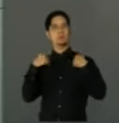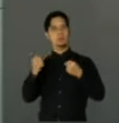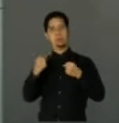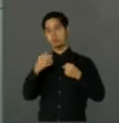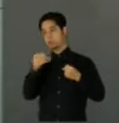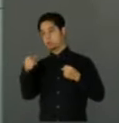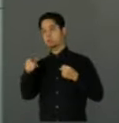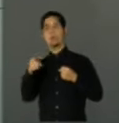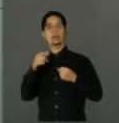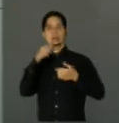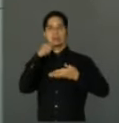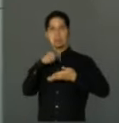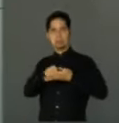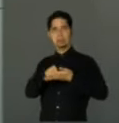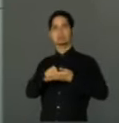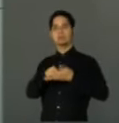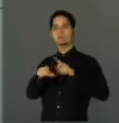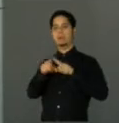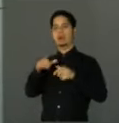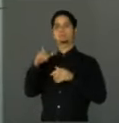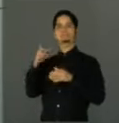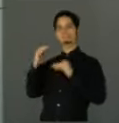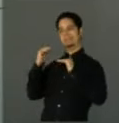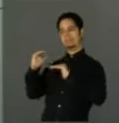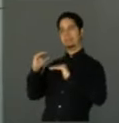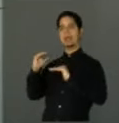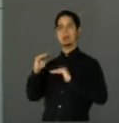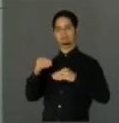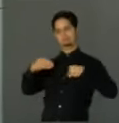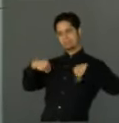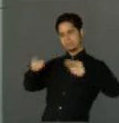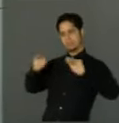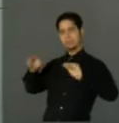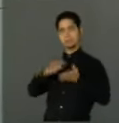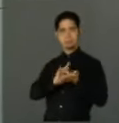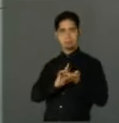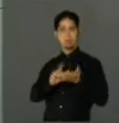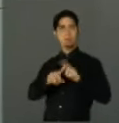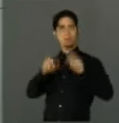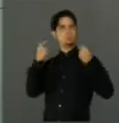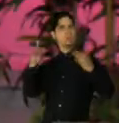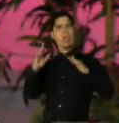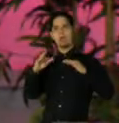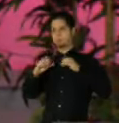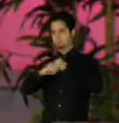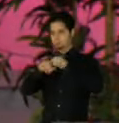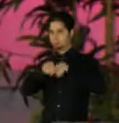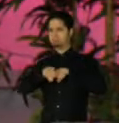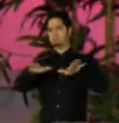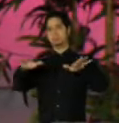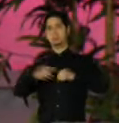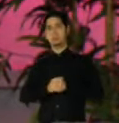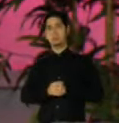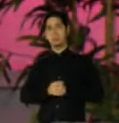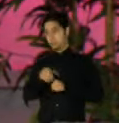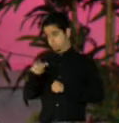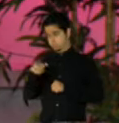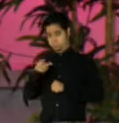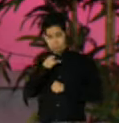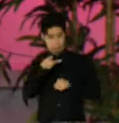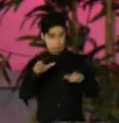normativa de ACES para limitar el uso de esos medicamentos, lo cual esas comunicaciones salieron ya. ¿Y esa es la acción correcta, decano? ¿Perdón? ¿Esa es la